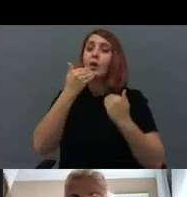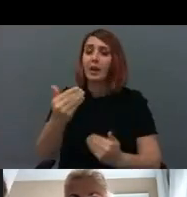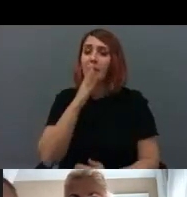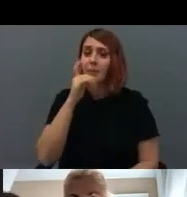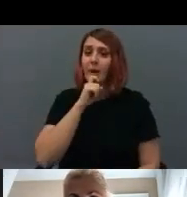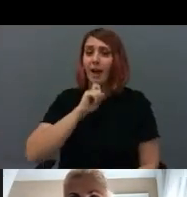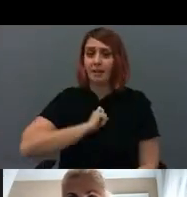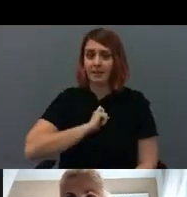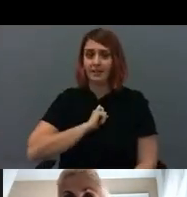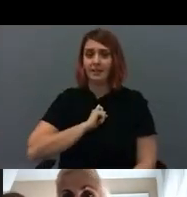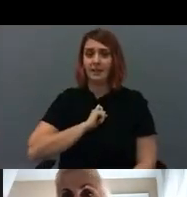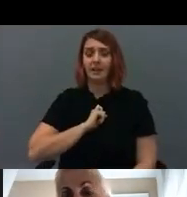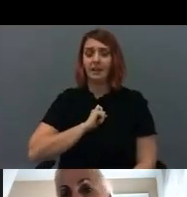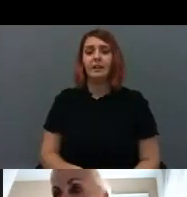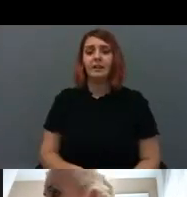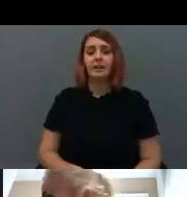de verdad yo